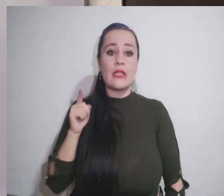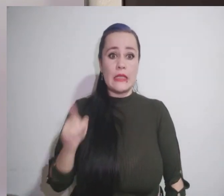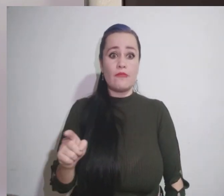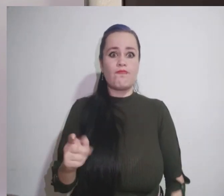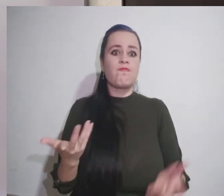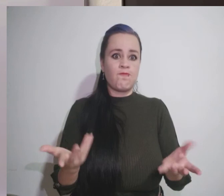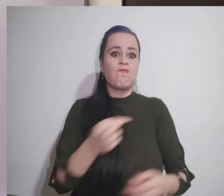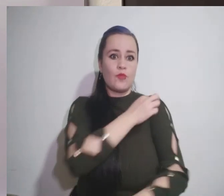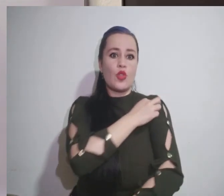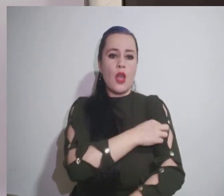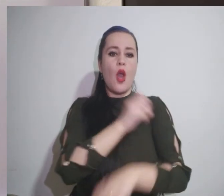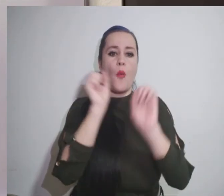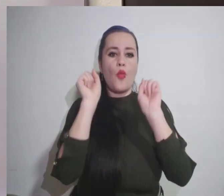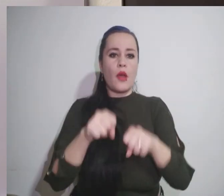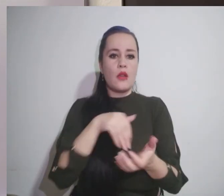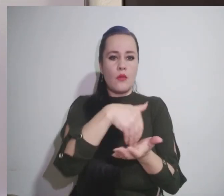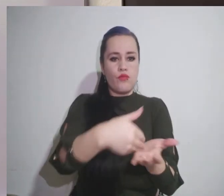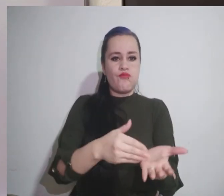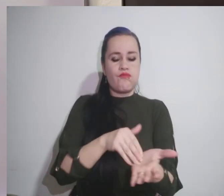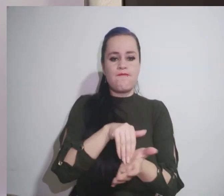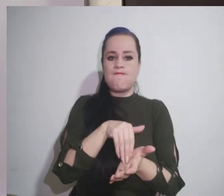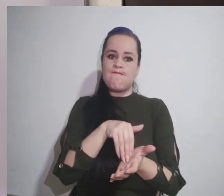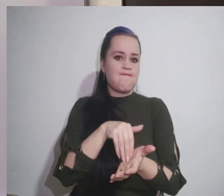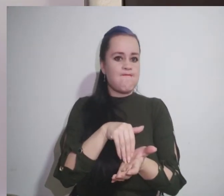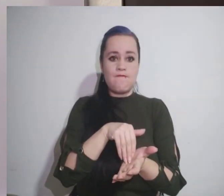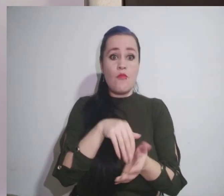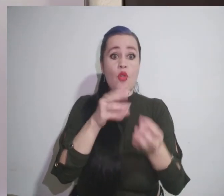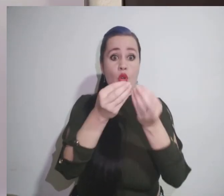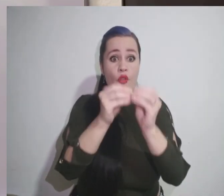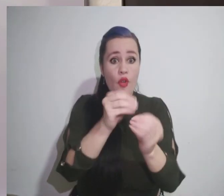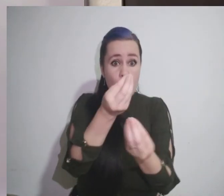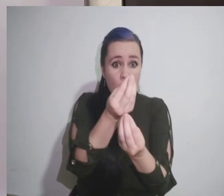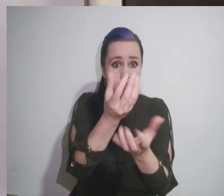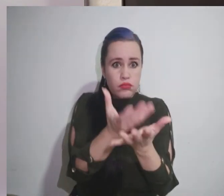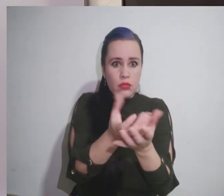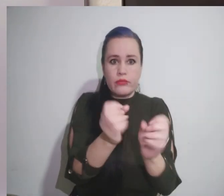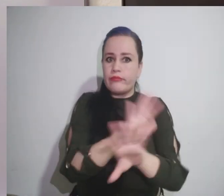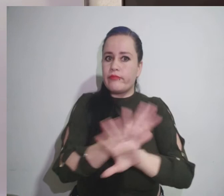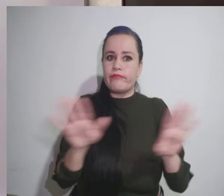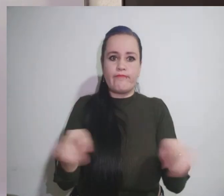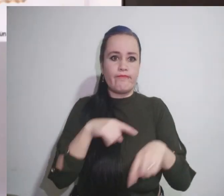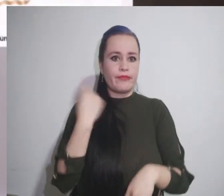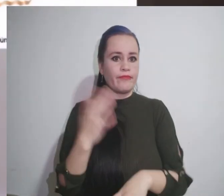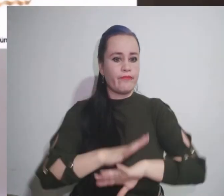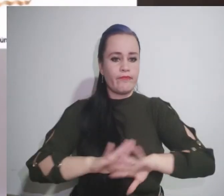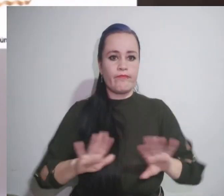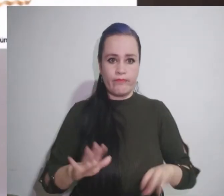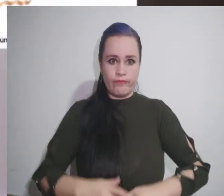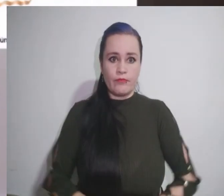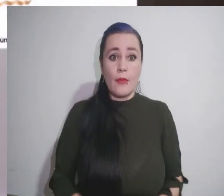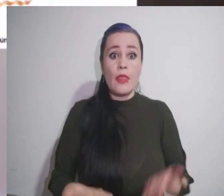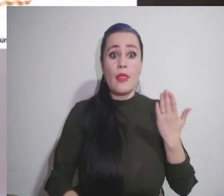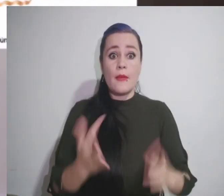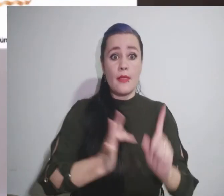pH, la proteína pierde su función. ¿Sí? Básicamente, y más específico, pierde su